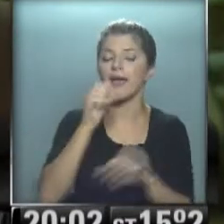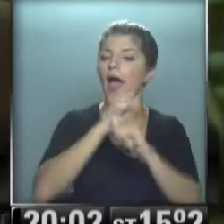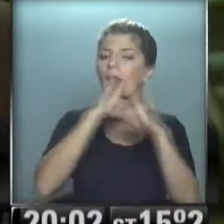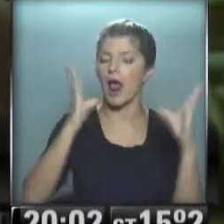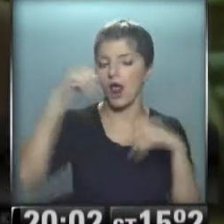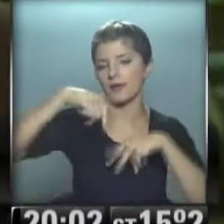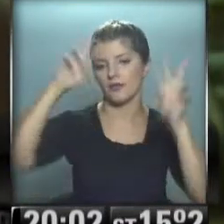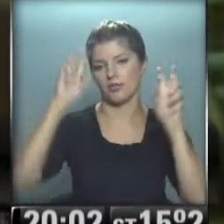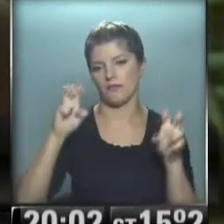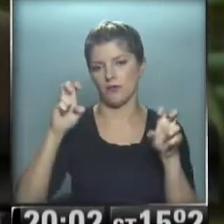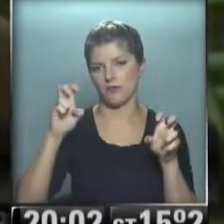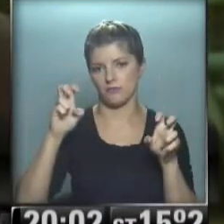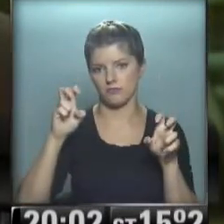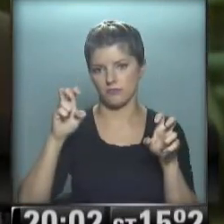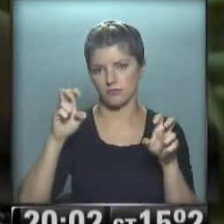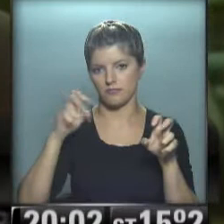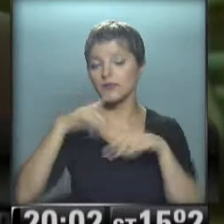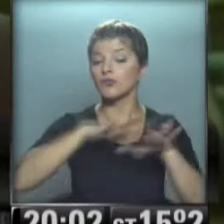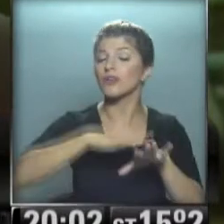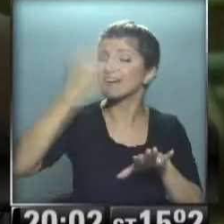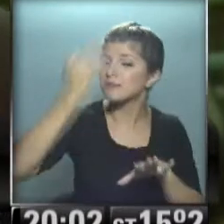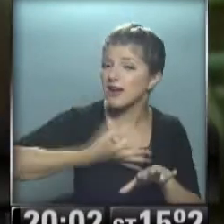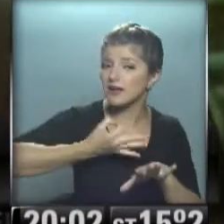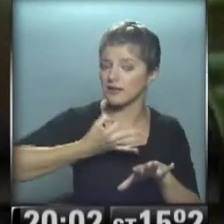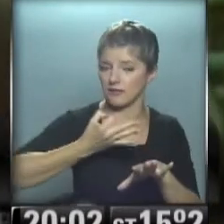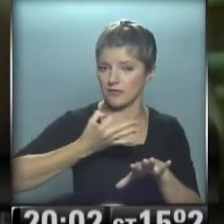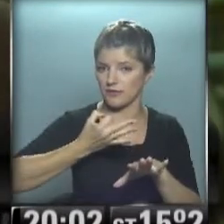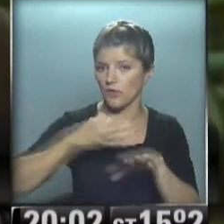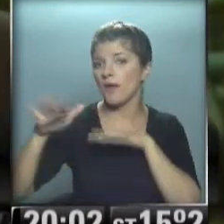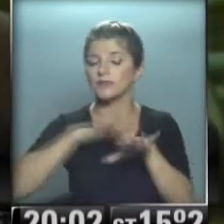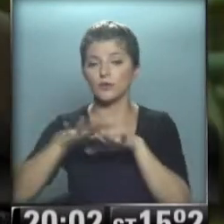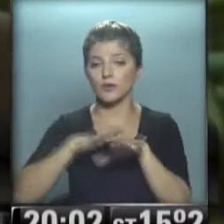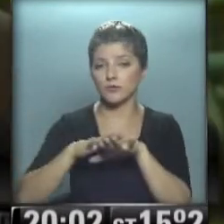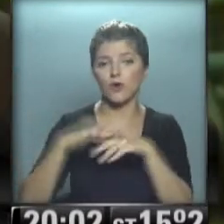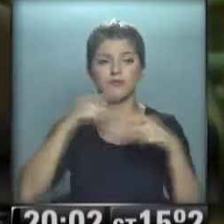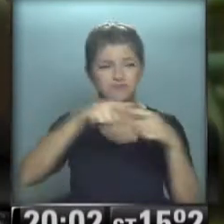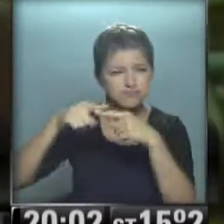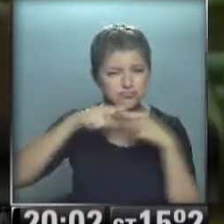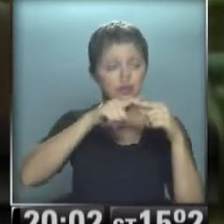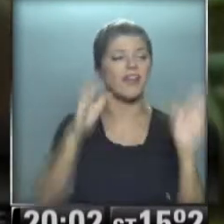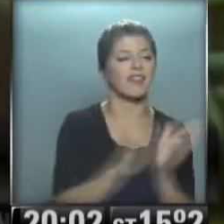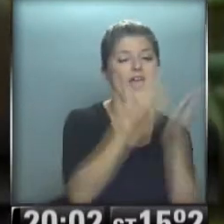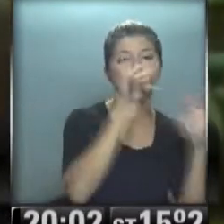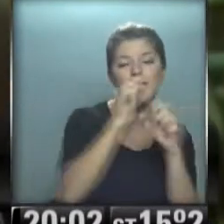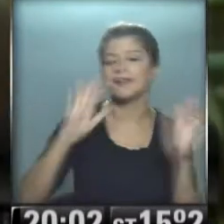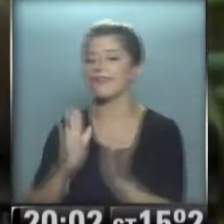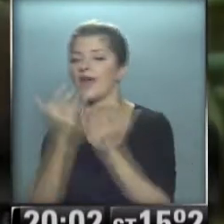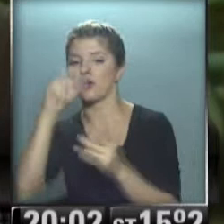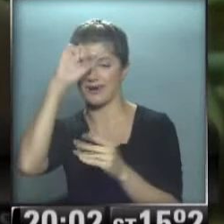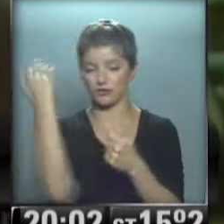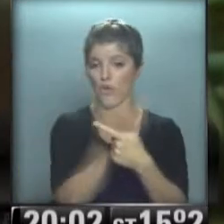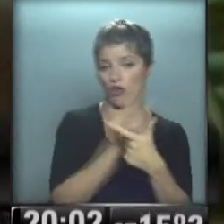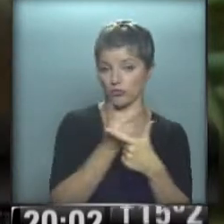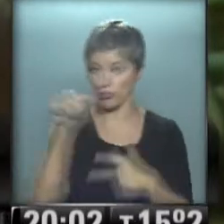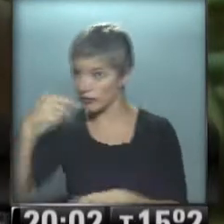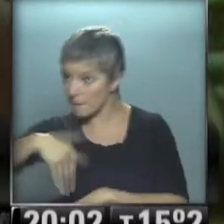este escándalo que realmente se ha convertido en una operación de prensa permanente desde el diario Clarín y desde el diario La Nación. ¿Usted se va